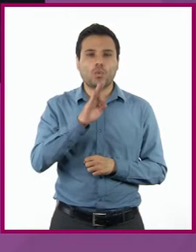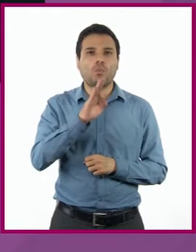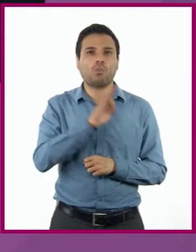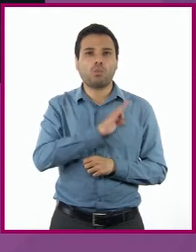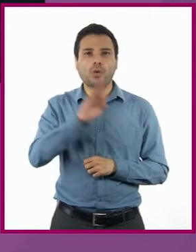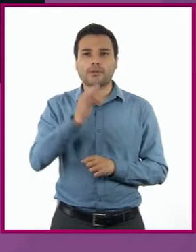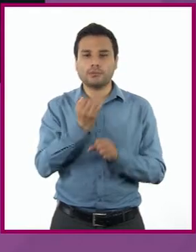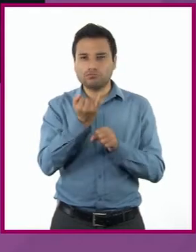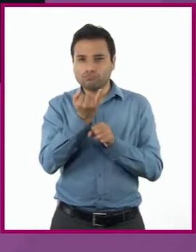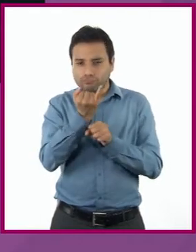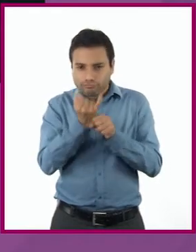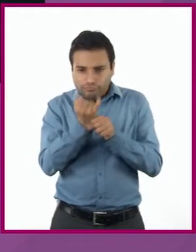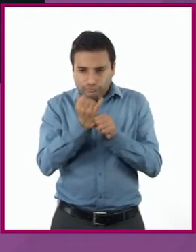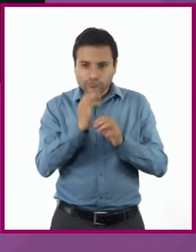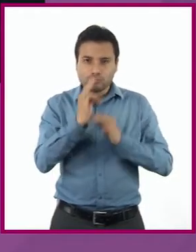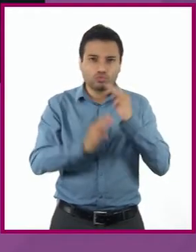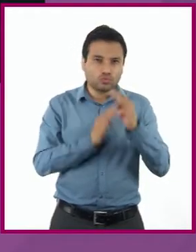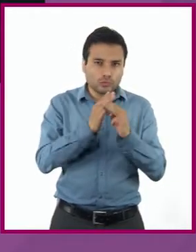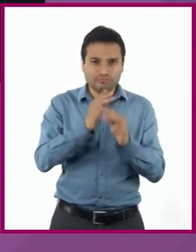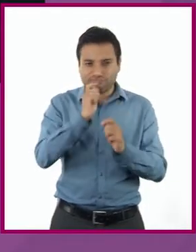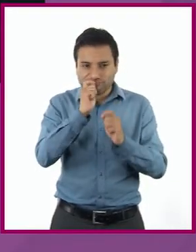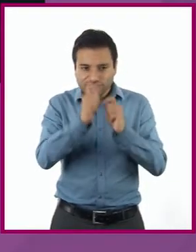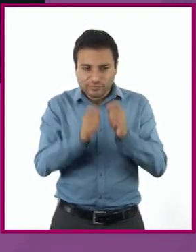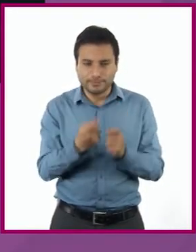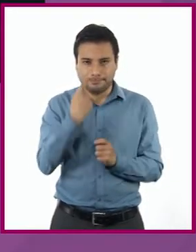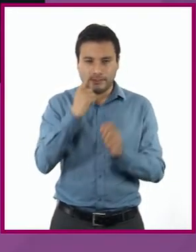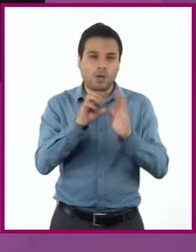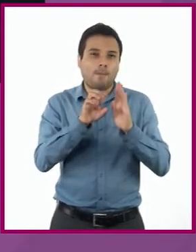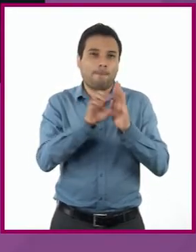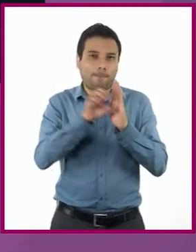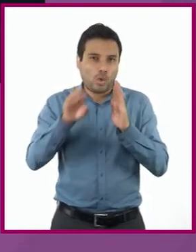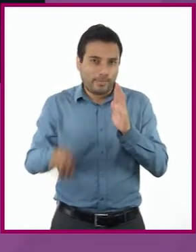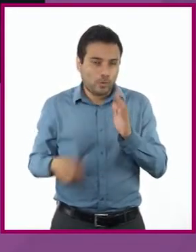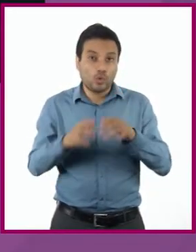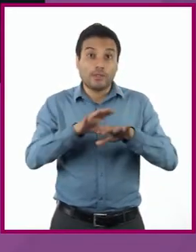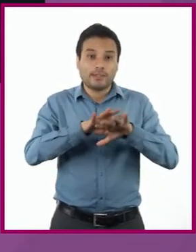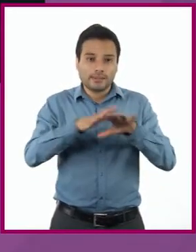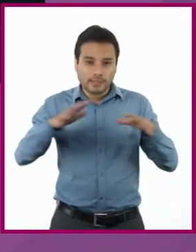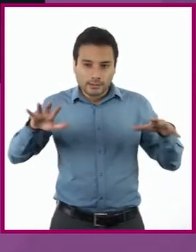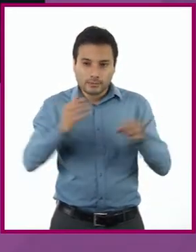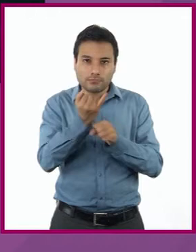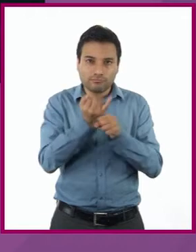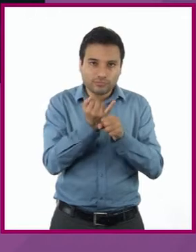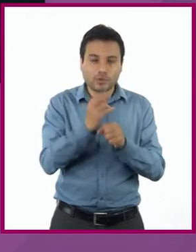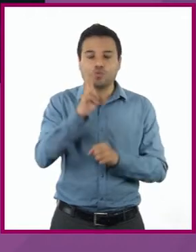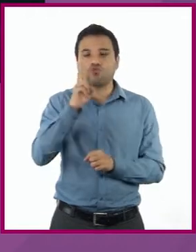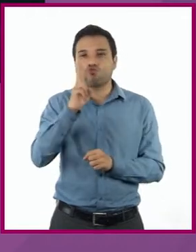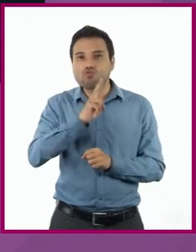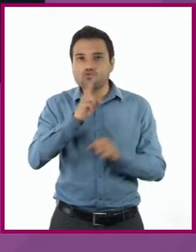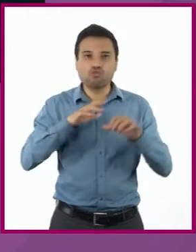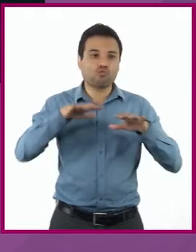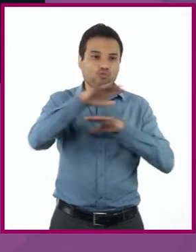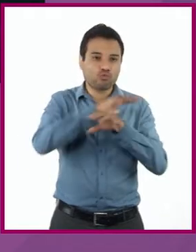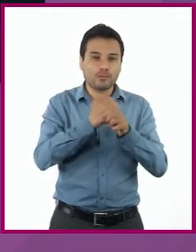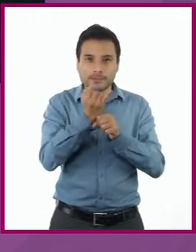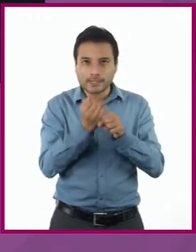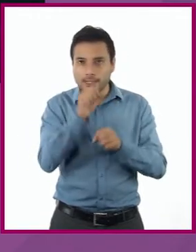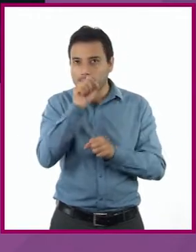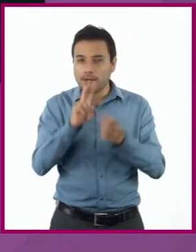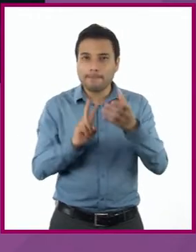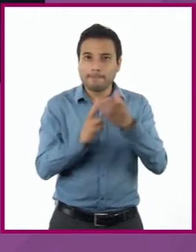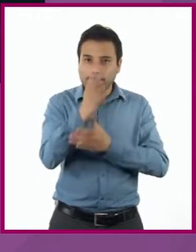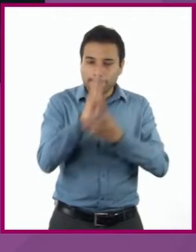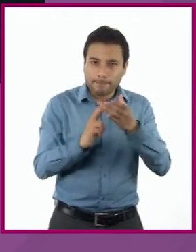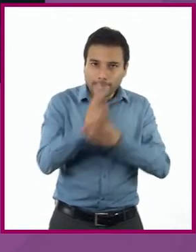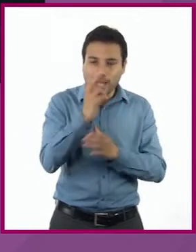no podemos conseguir fácilmente. Por ejemplo, sobre los océanos, la atmósfera, la vegetación y los suelos de